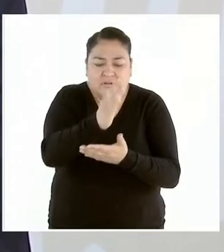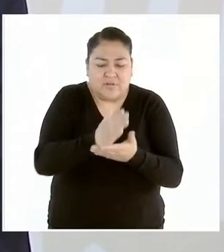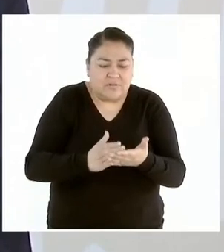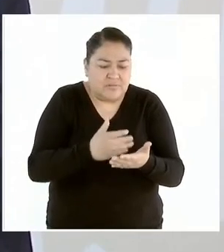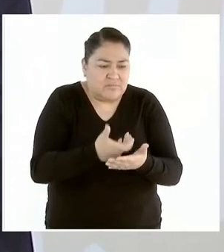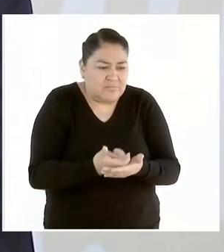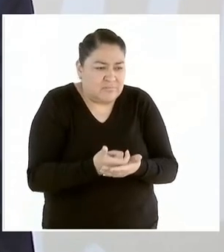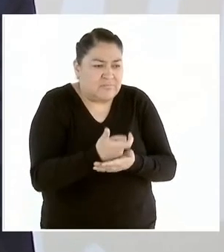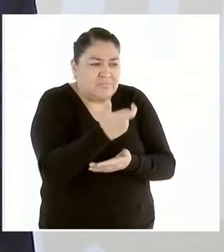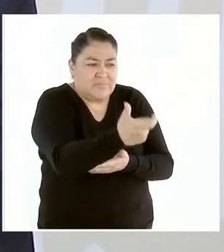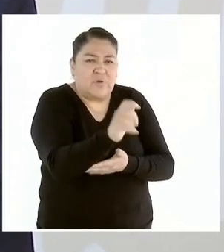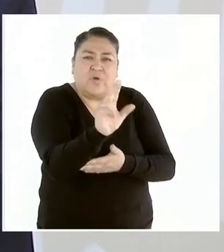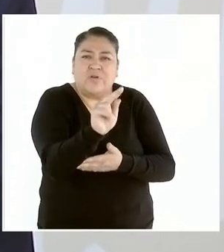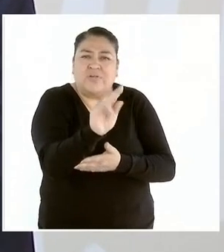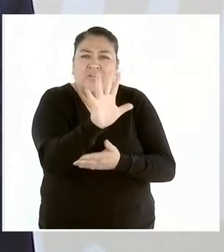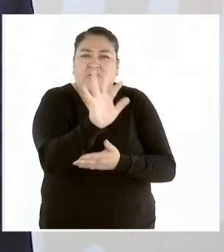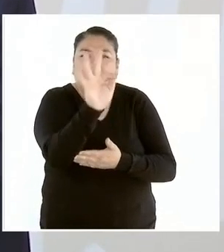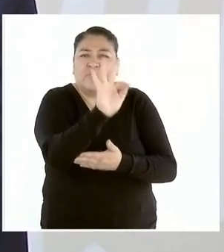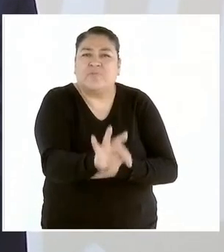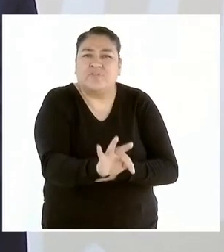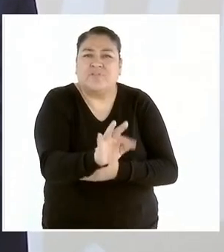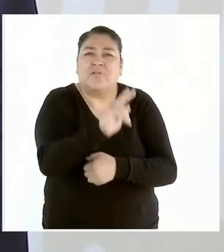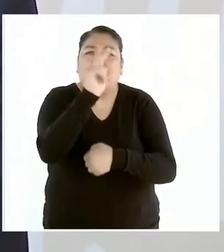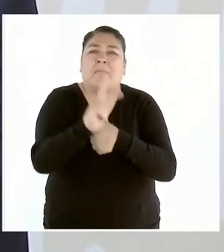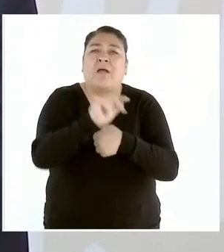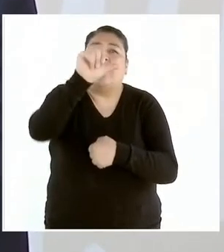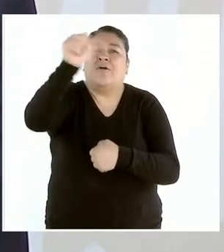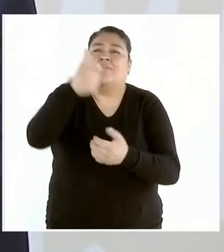pago de la deuda externa